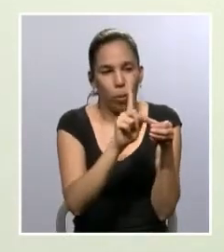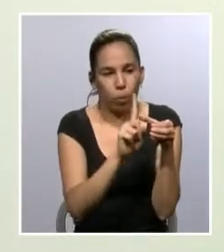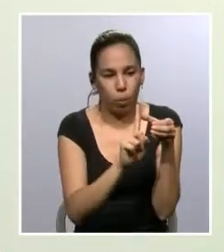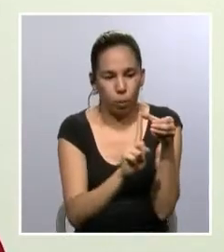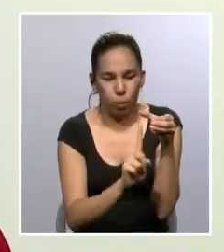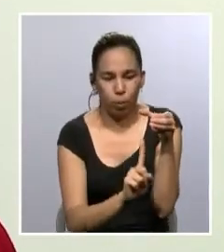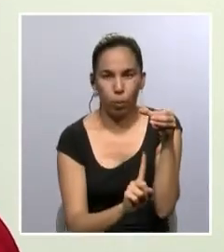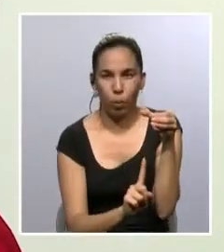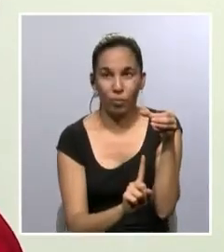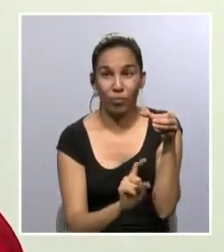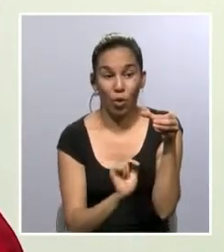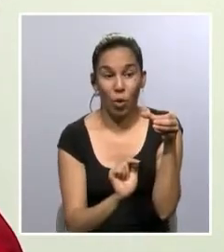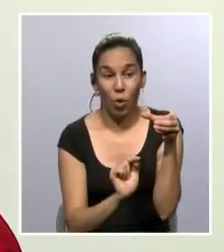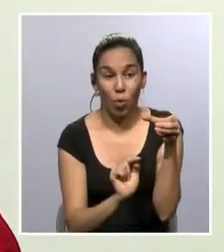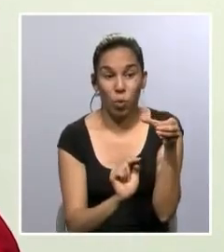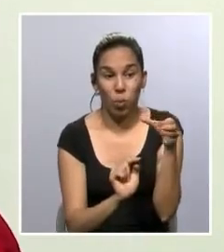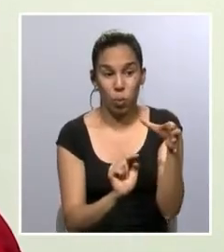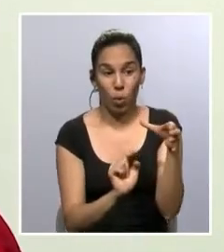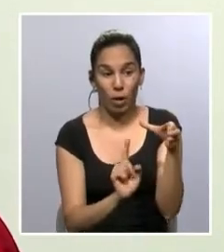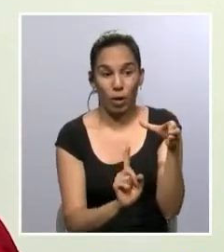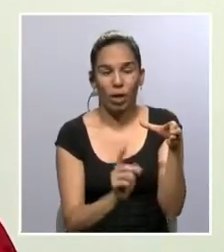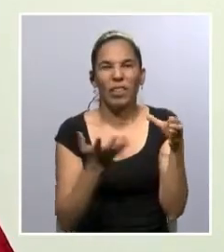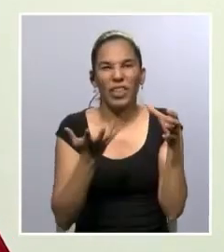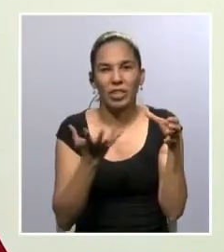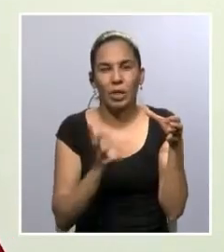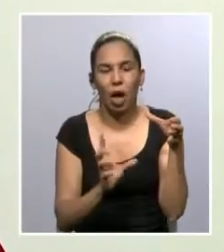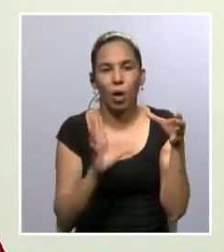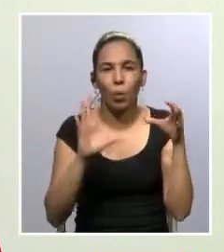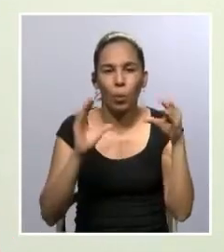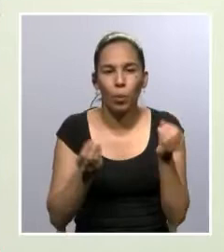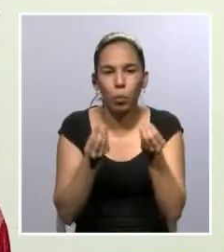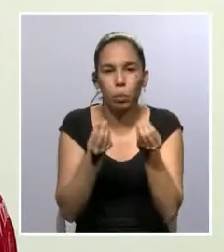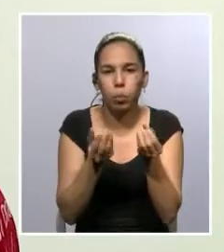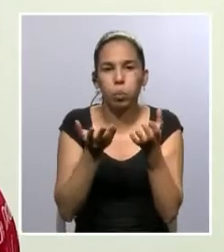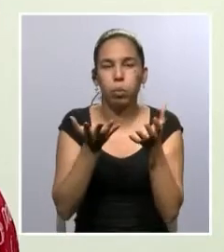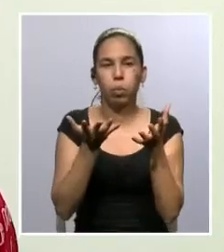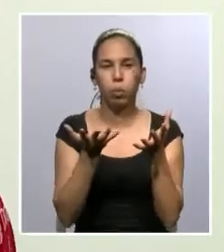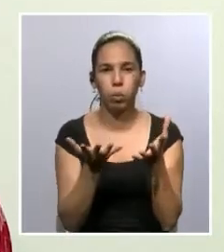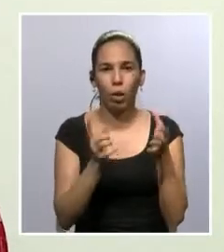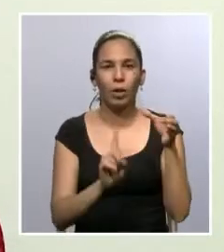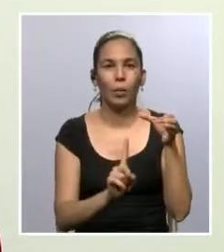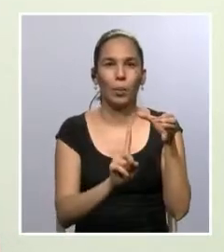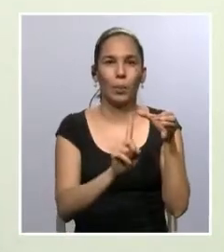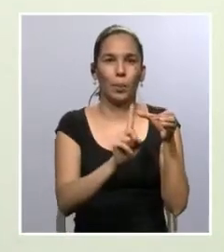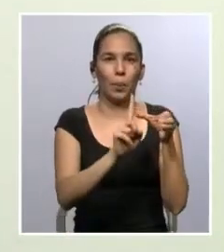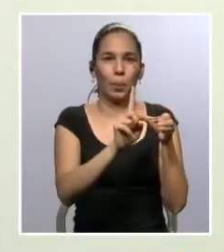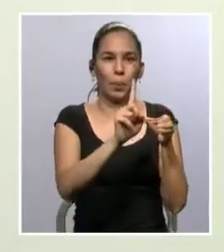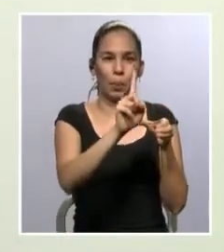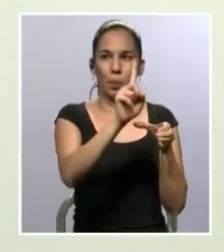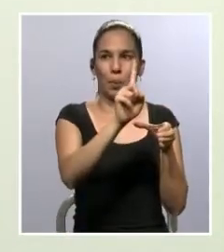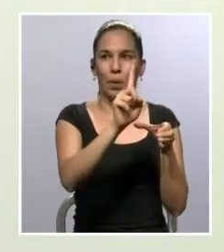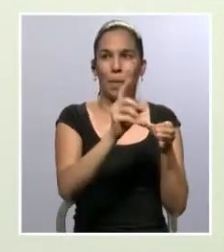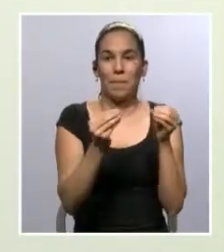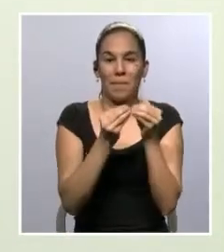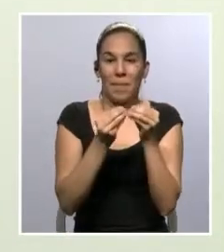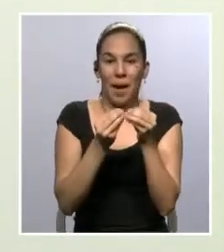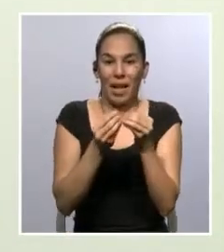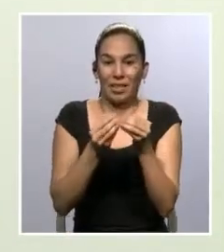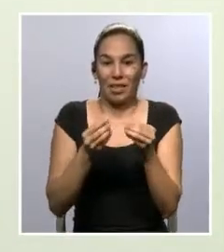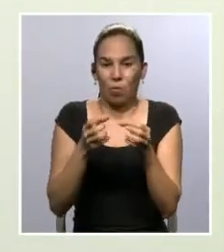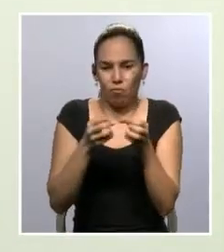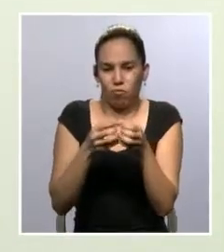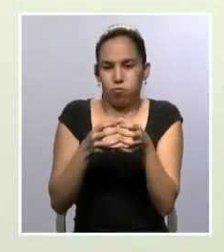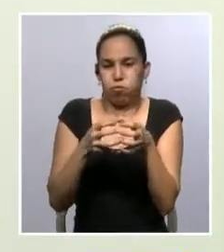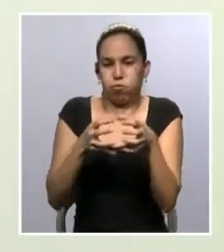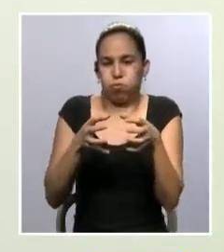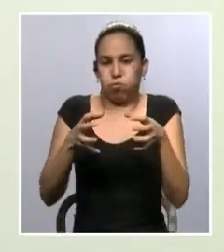sobre el palito, las burbujas de aire vuelven a su tamaño original. Correcto. Aumentando el volumen,